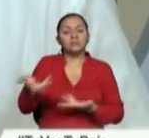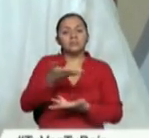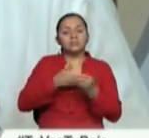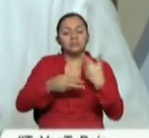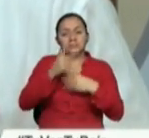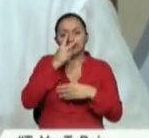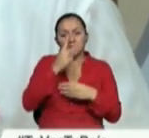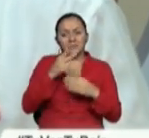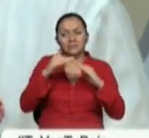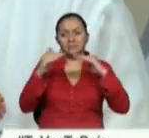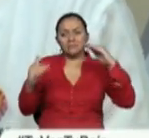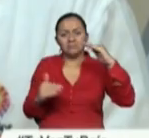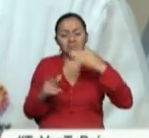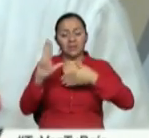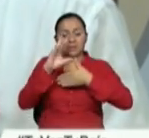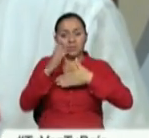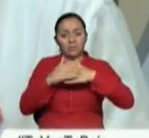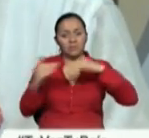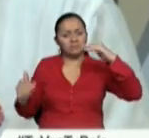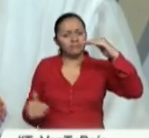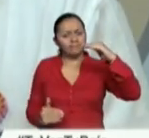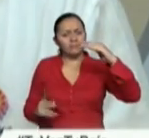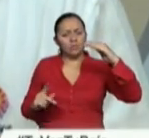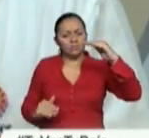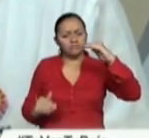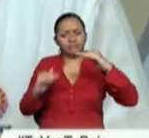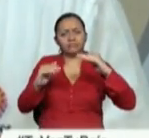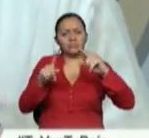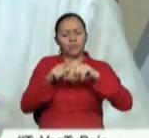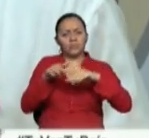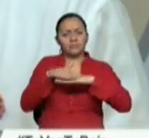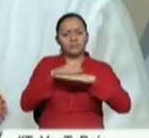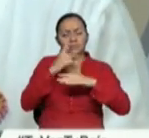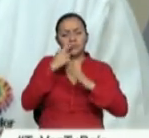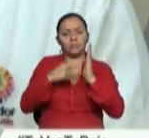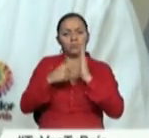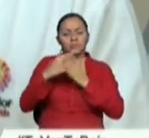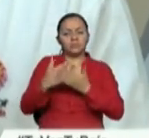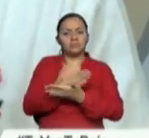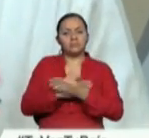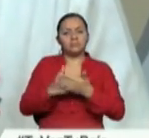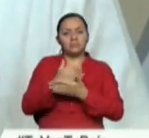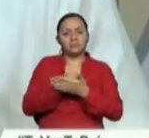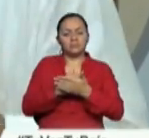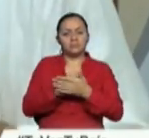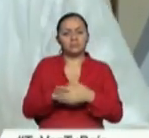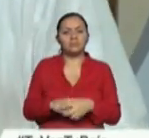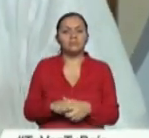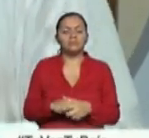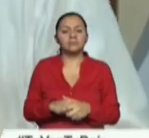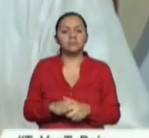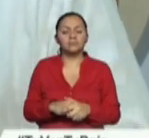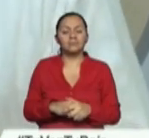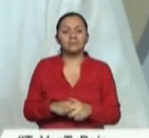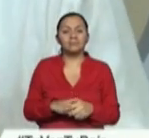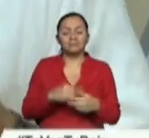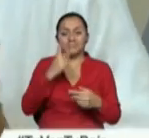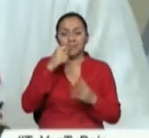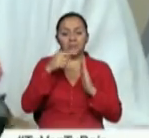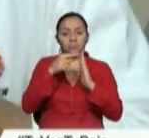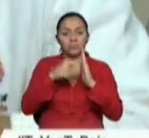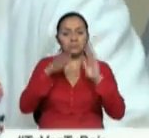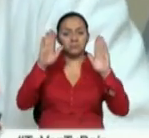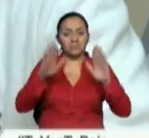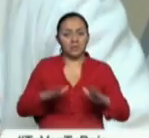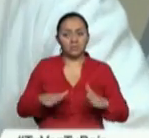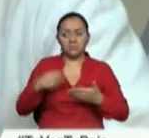y nosotros estamos por debajo del promedio de América Latina en cantidad de impuestos y en recaudación de impuestos no en en lugar de hablar menos impuestos hablen de